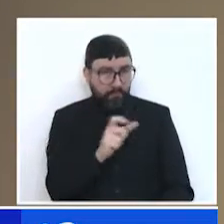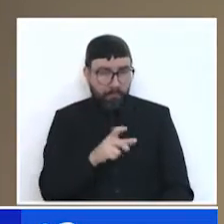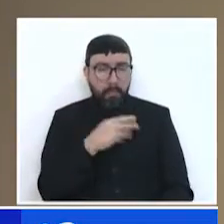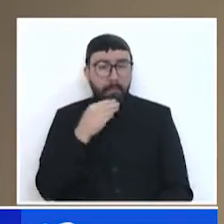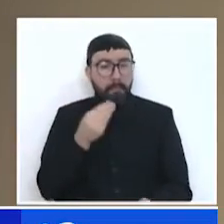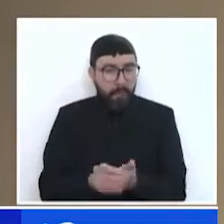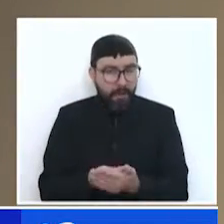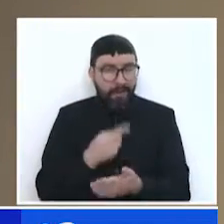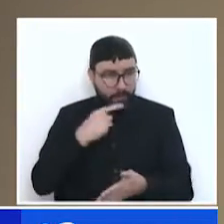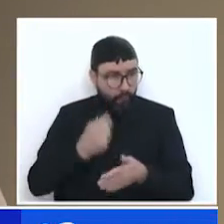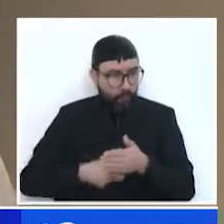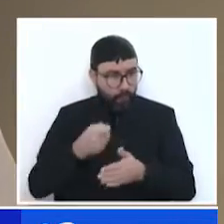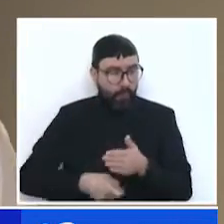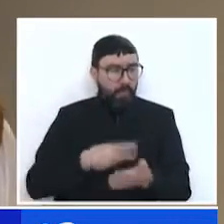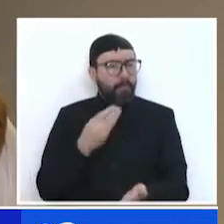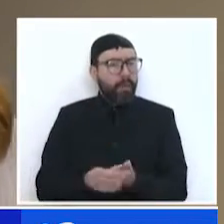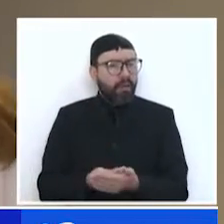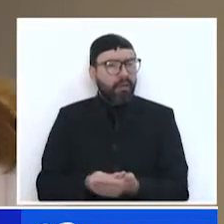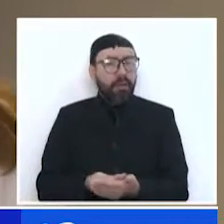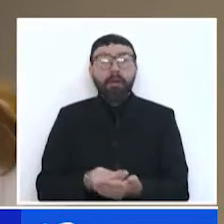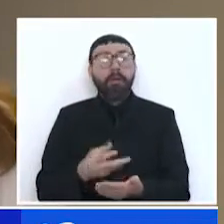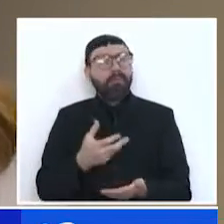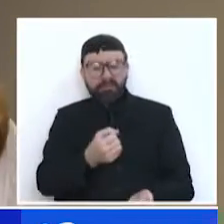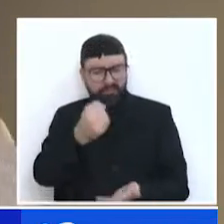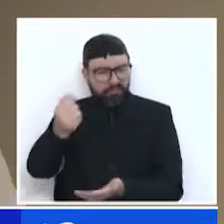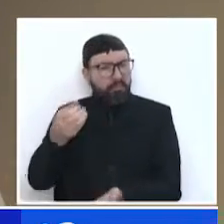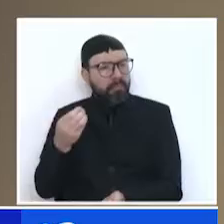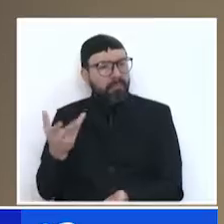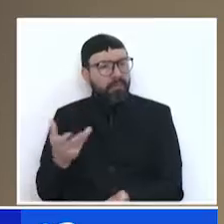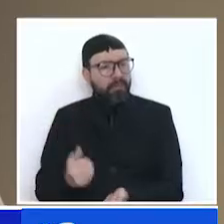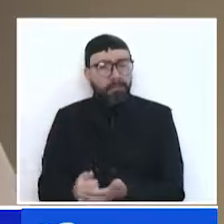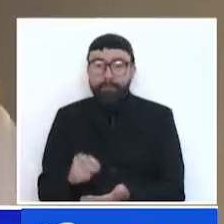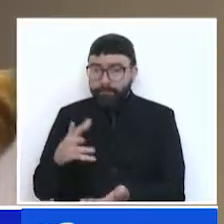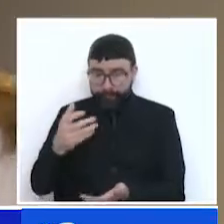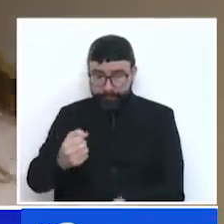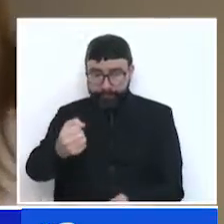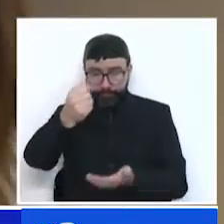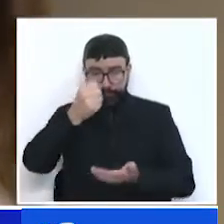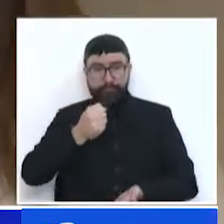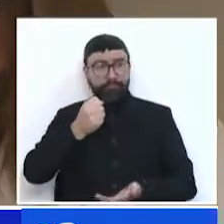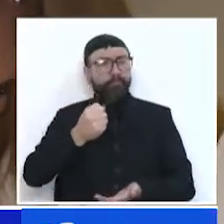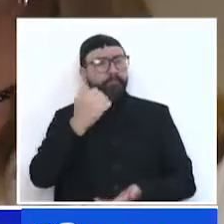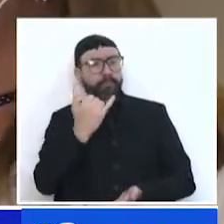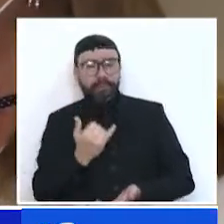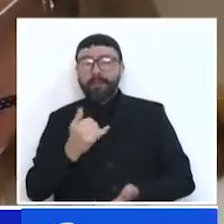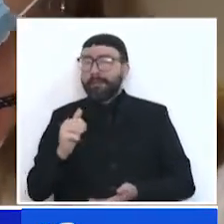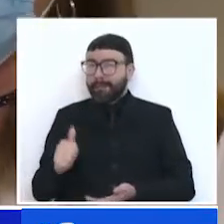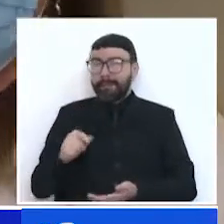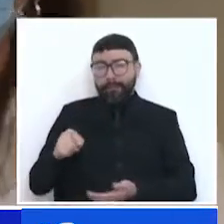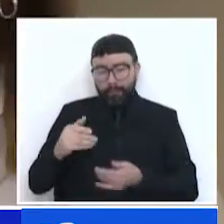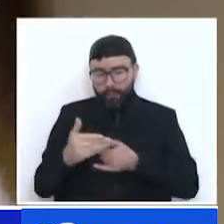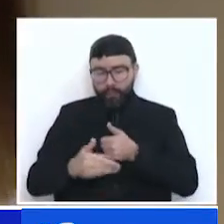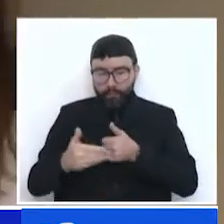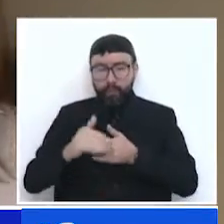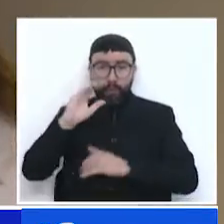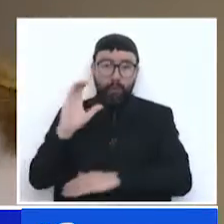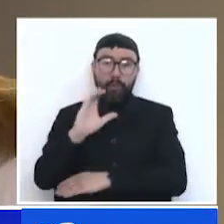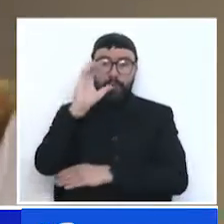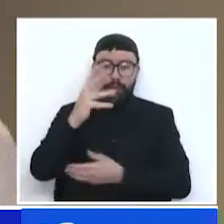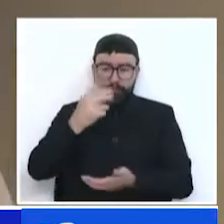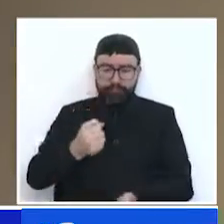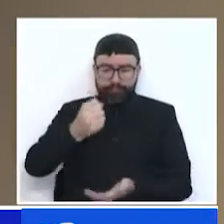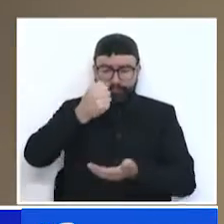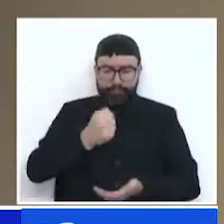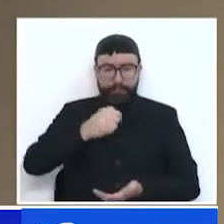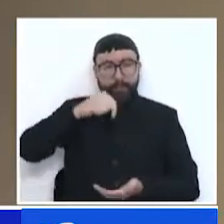el impuesto vehicular es una de las principales rentas del departamento, es una renta del orden nacional cedida a nuestro